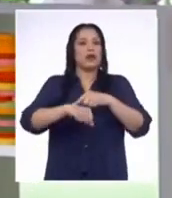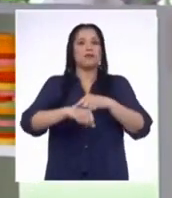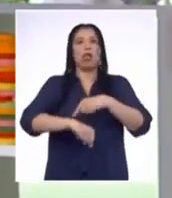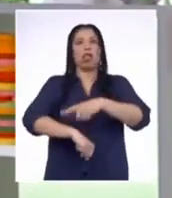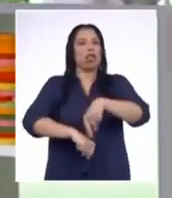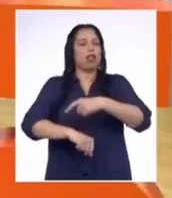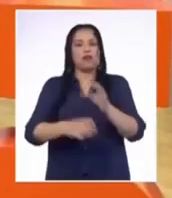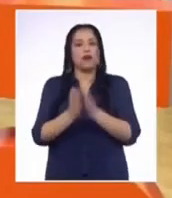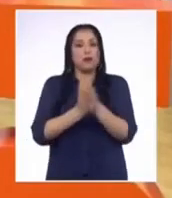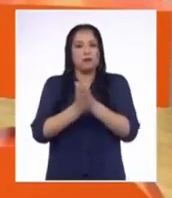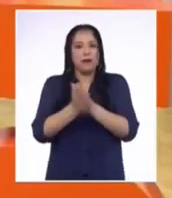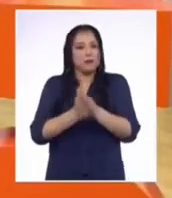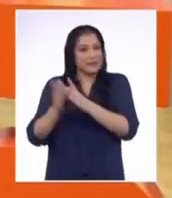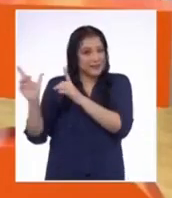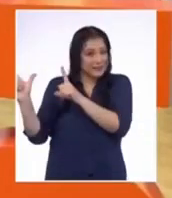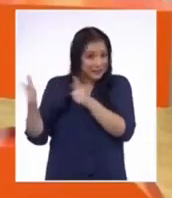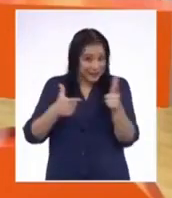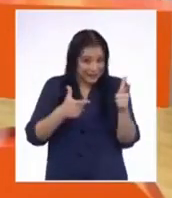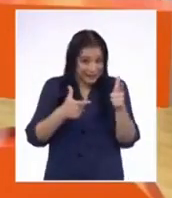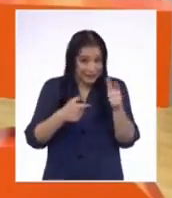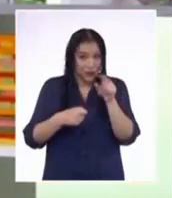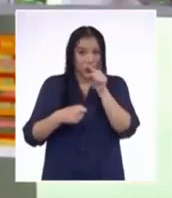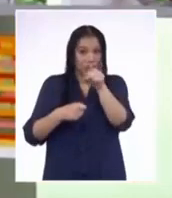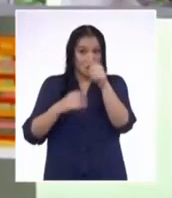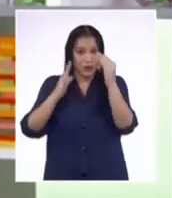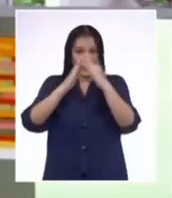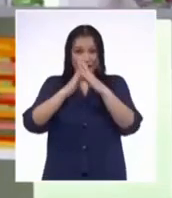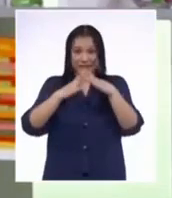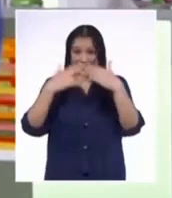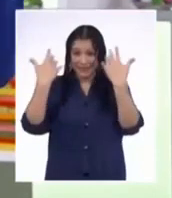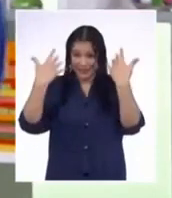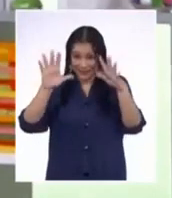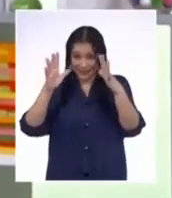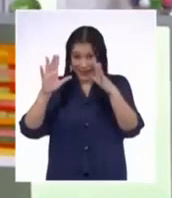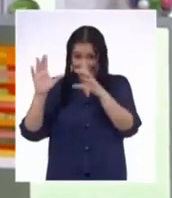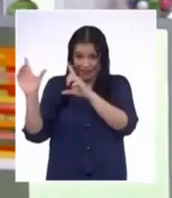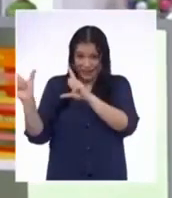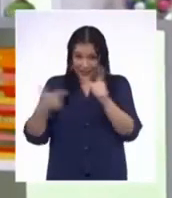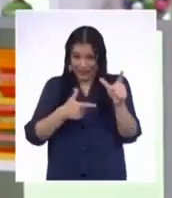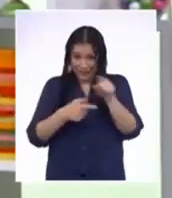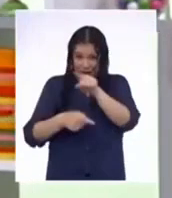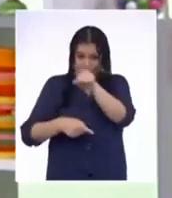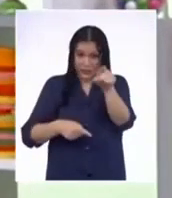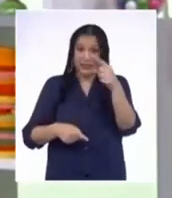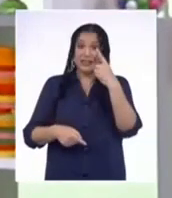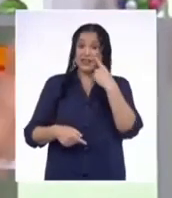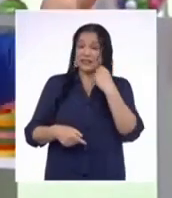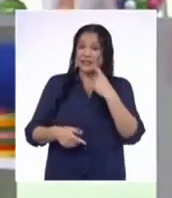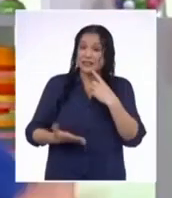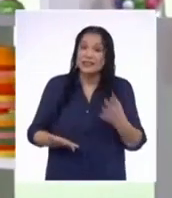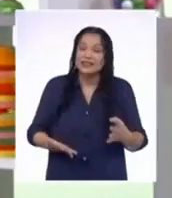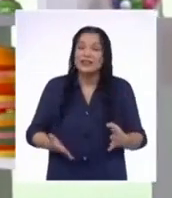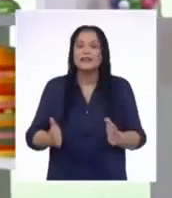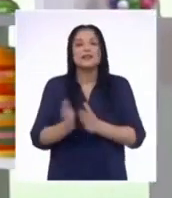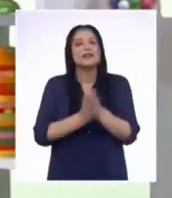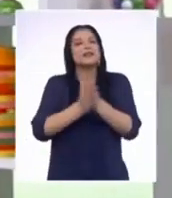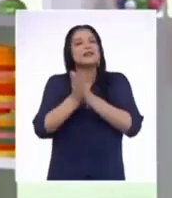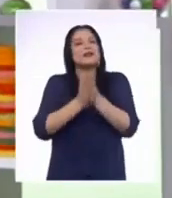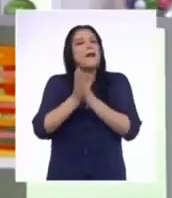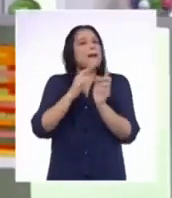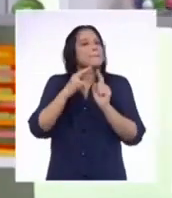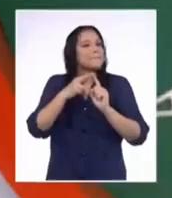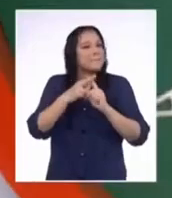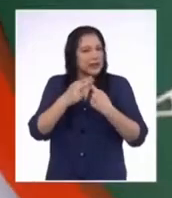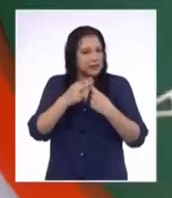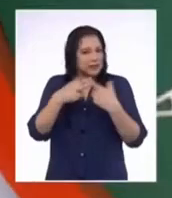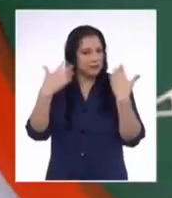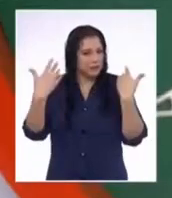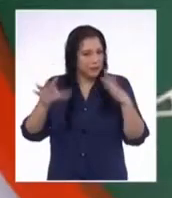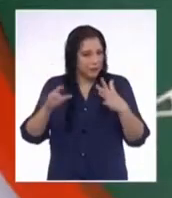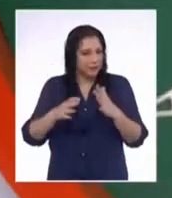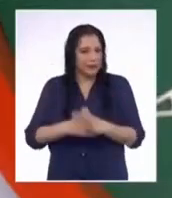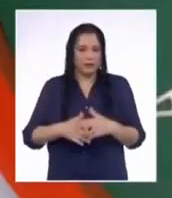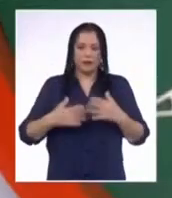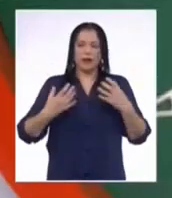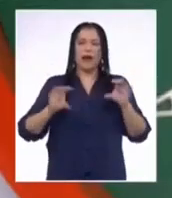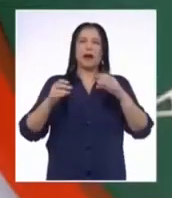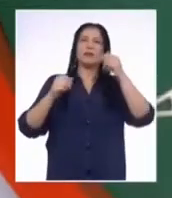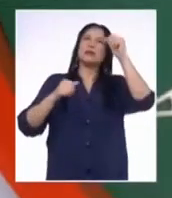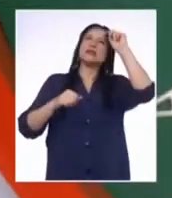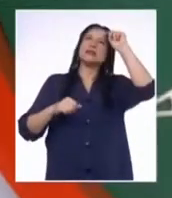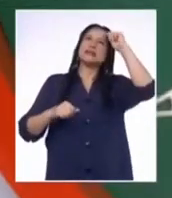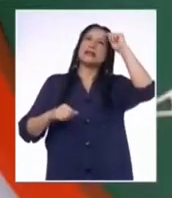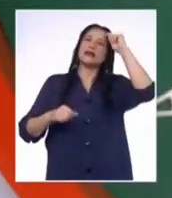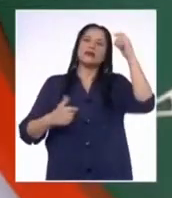perder. ¿Estás lista? ¿Y tú en casa? ¿Ya están listas y listos? ¡Pues empecemos! Hagamos